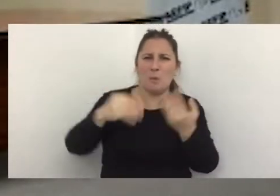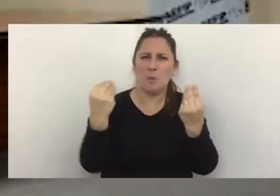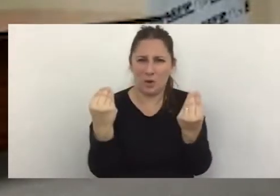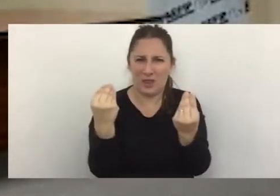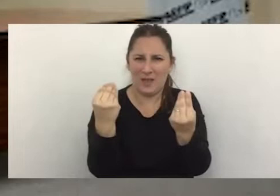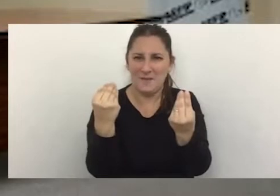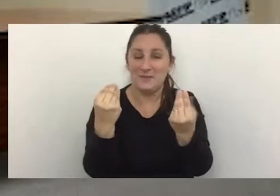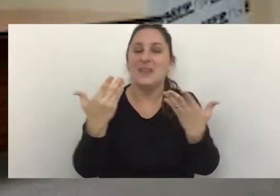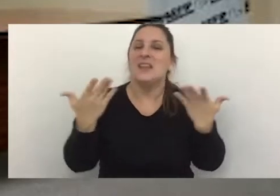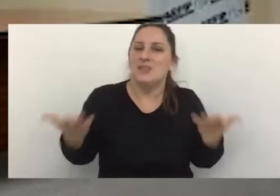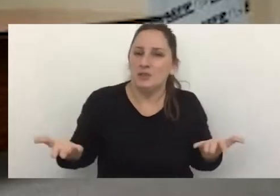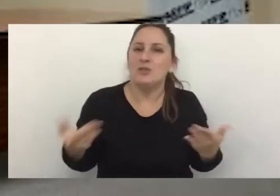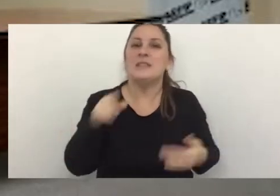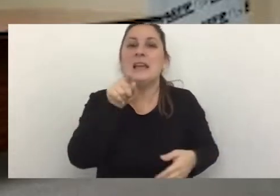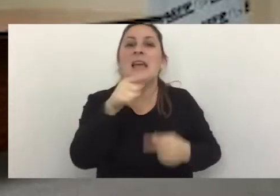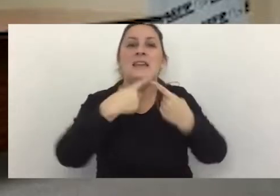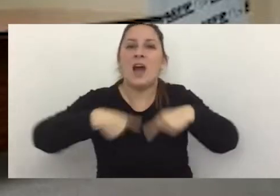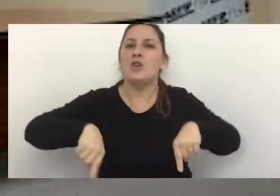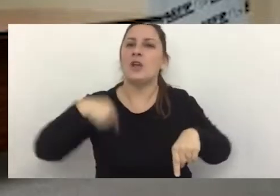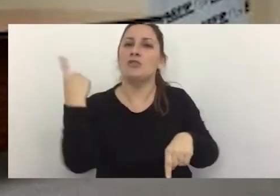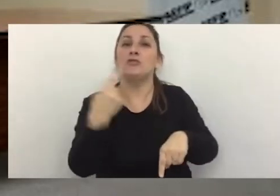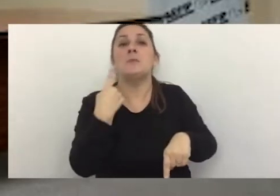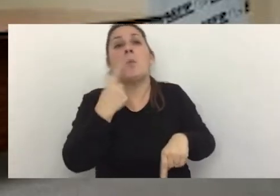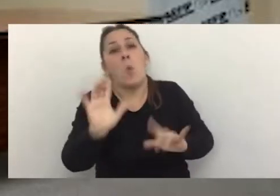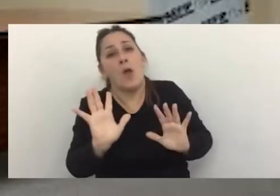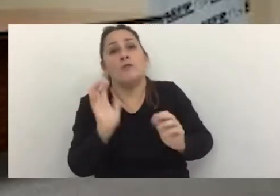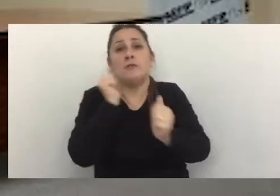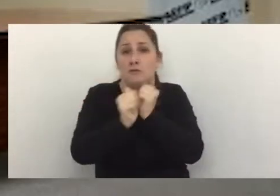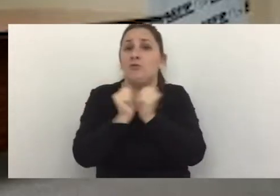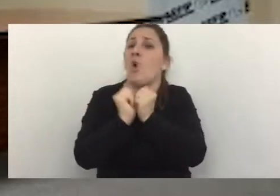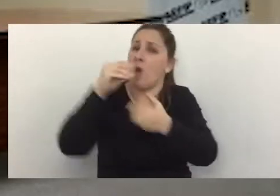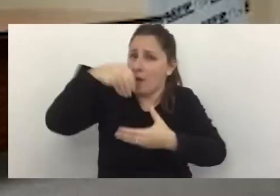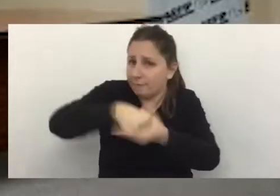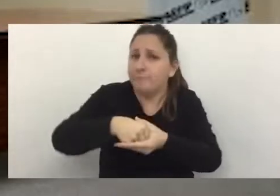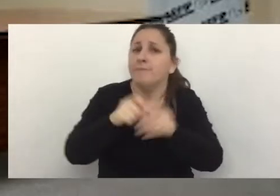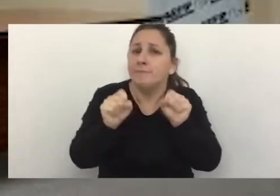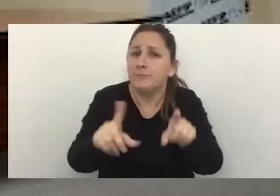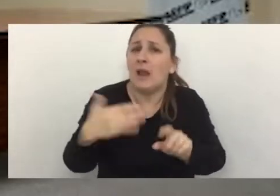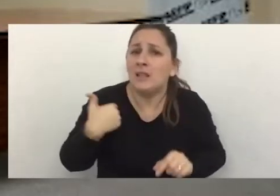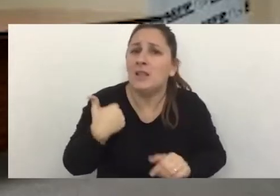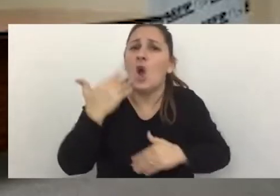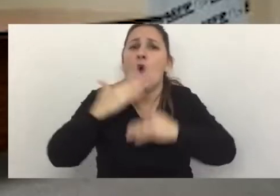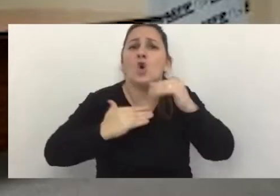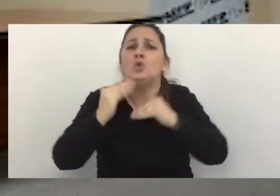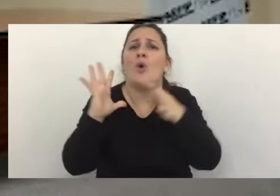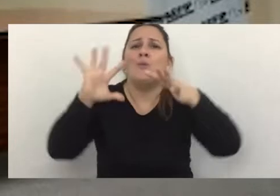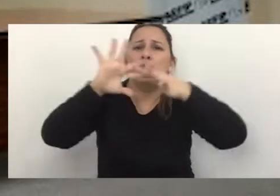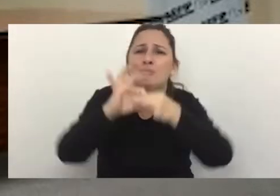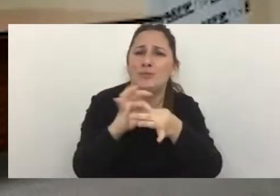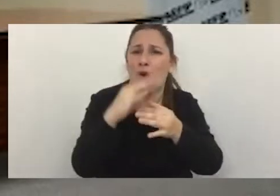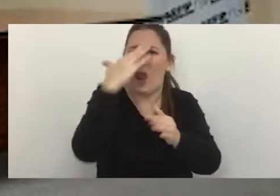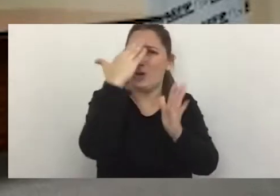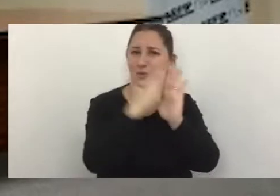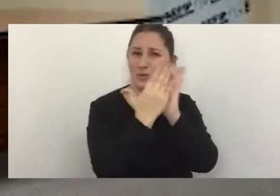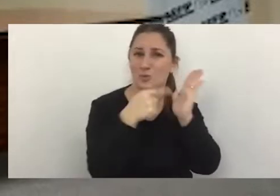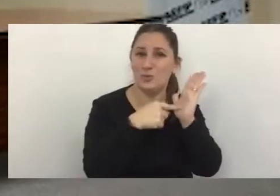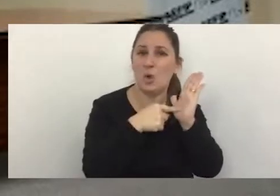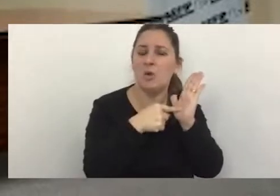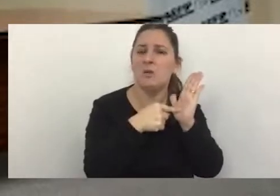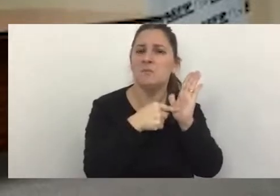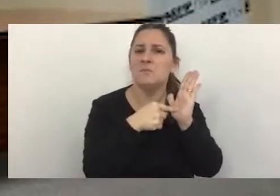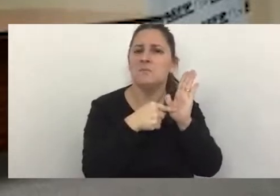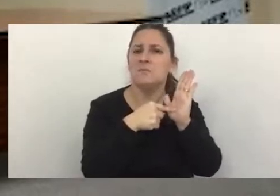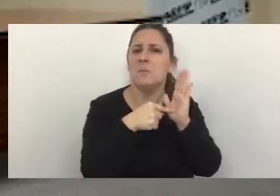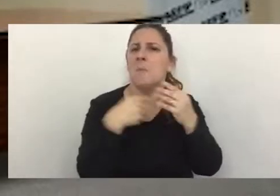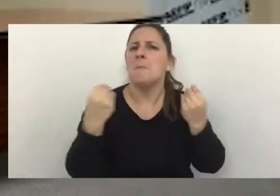uno dice, bueno, forma parte de la historia, forma parte de la construcción constitucional. ¿Por qué? ¿Por qué? ¿O